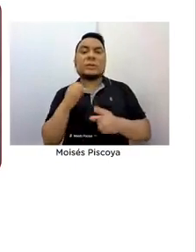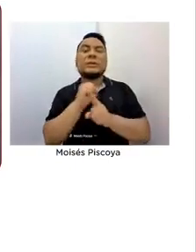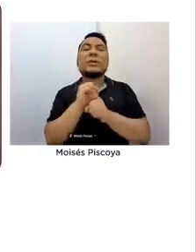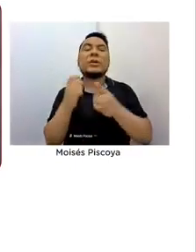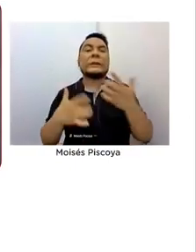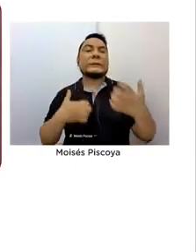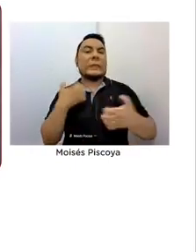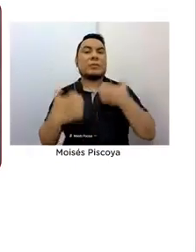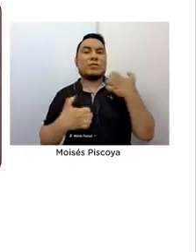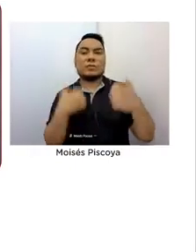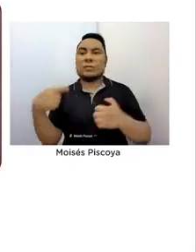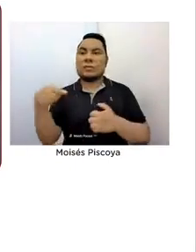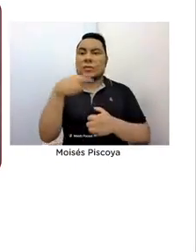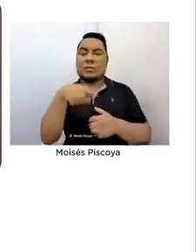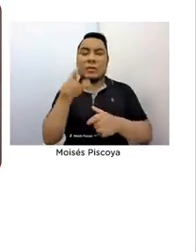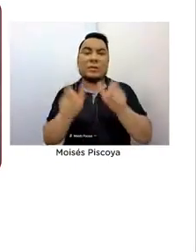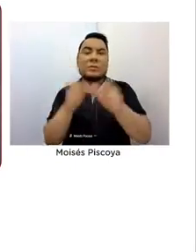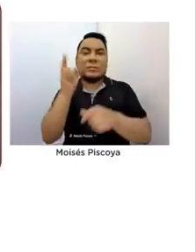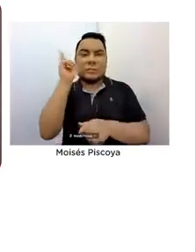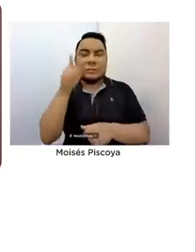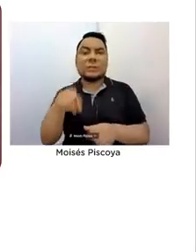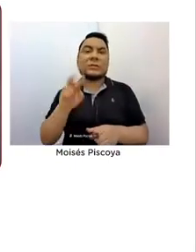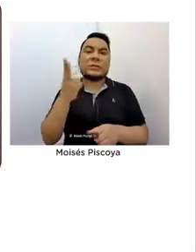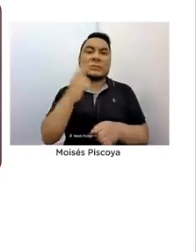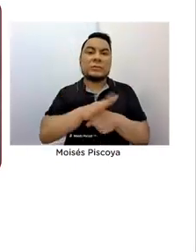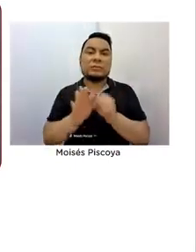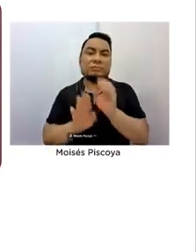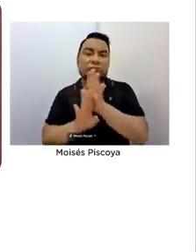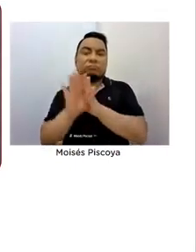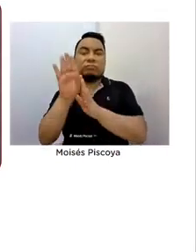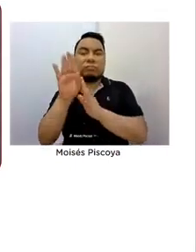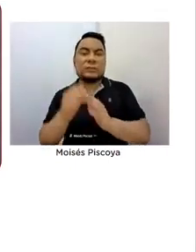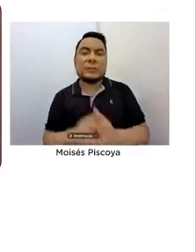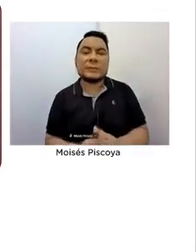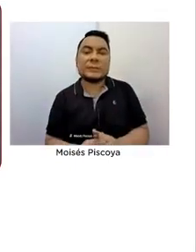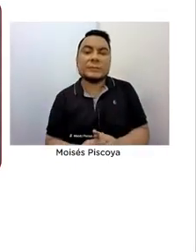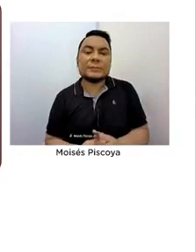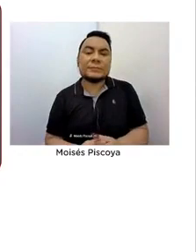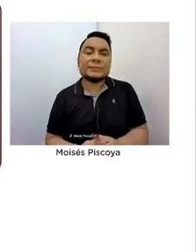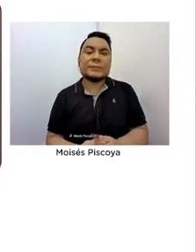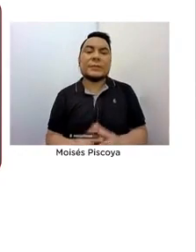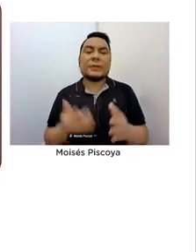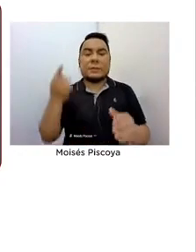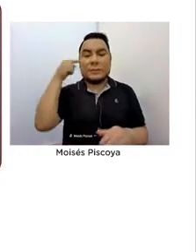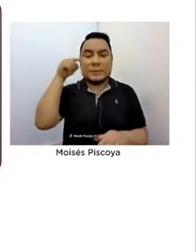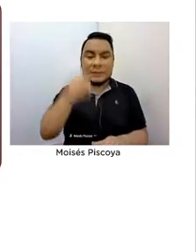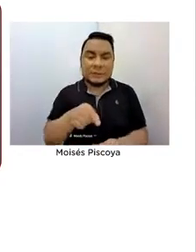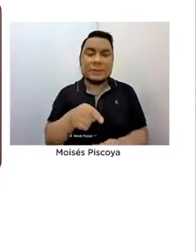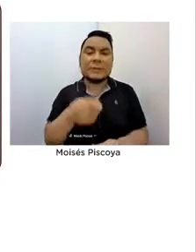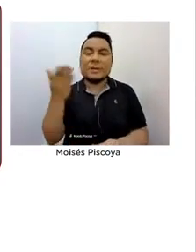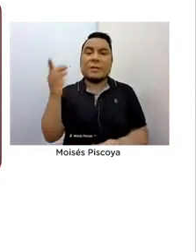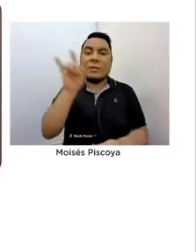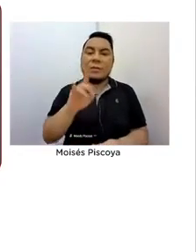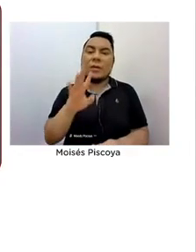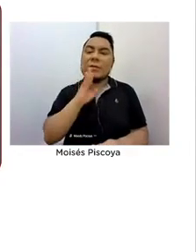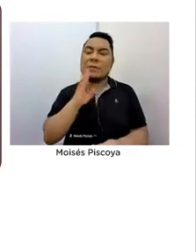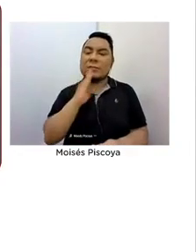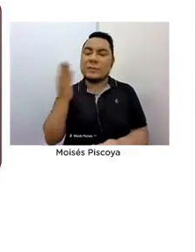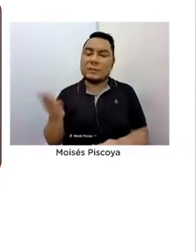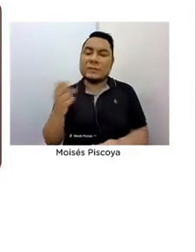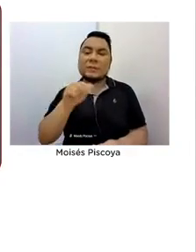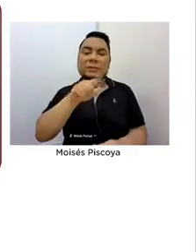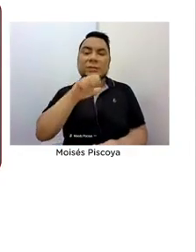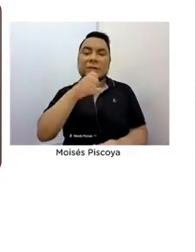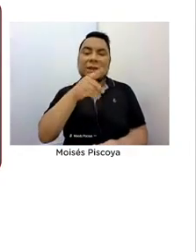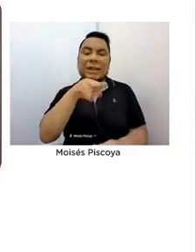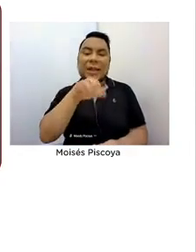del docente en el contexto de la segunda ola del COVID-19. Y para ello, dejo en el uso de la palabra a Alejandra de